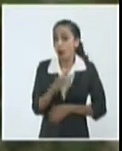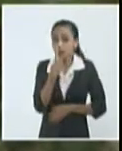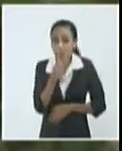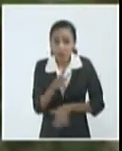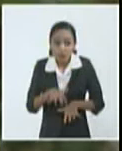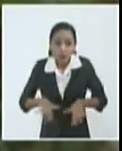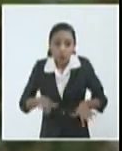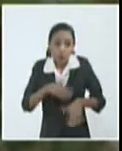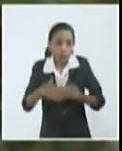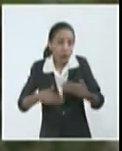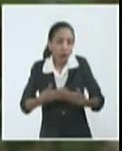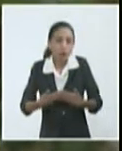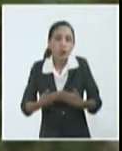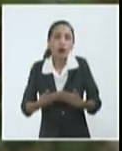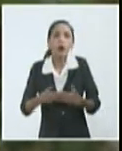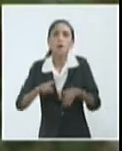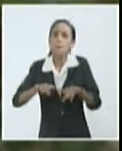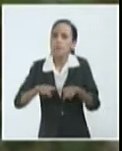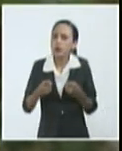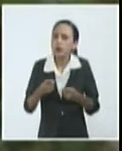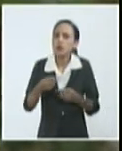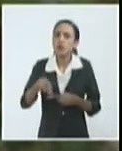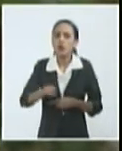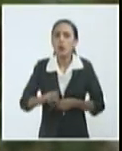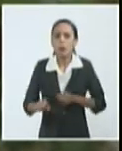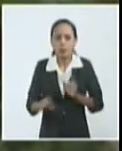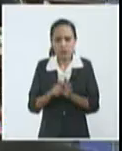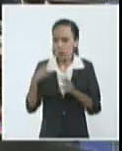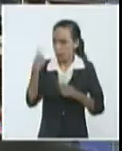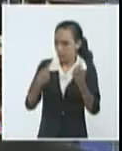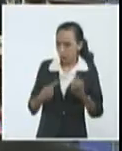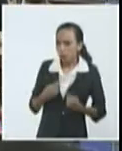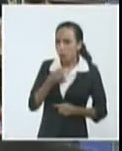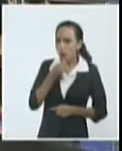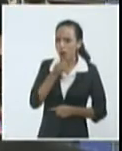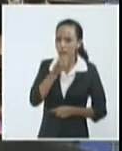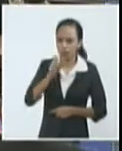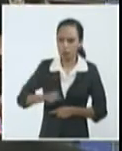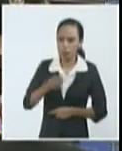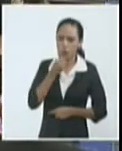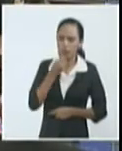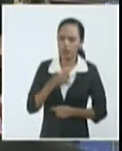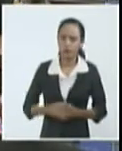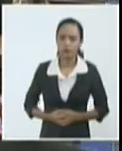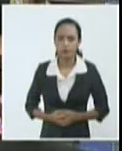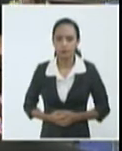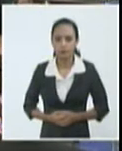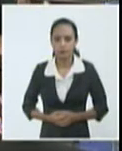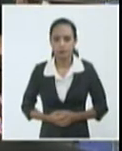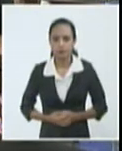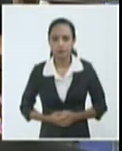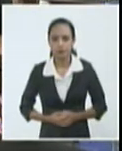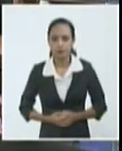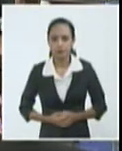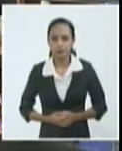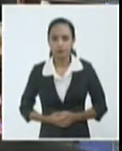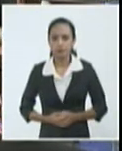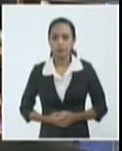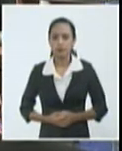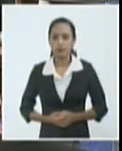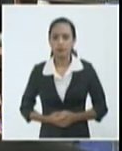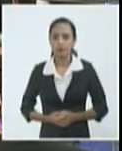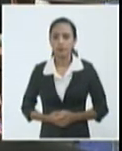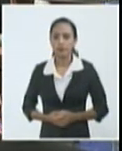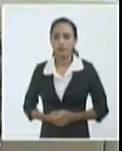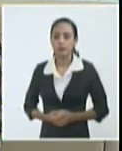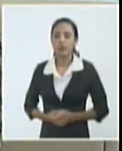tanto, los convoco a que comiencen las preguntas. A ver, Angélica. Mis saludos, presidente,